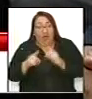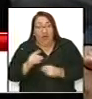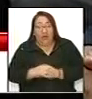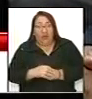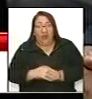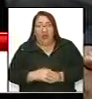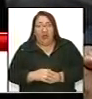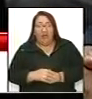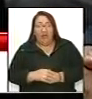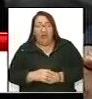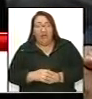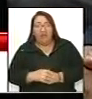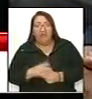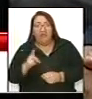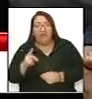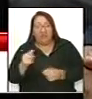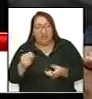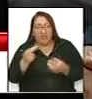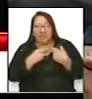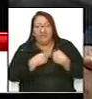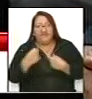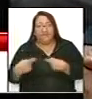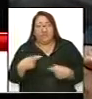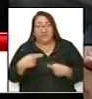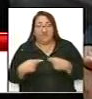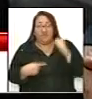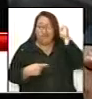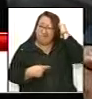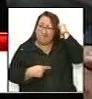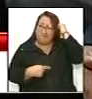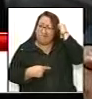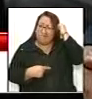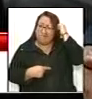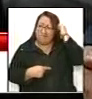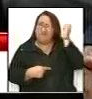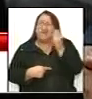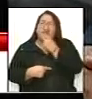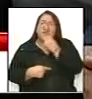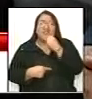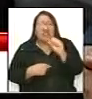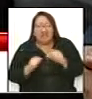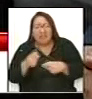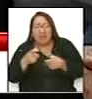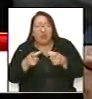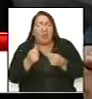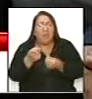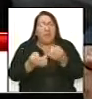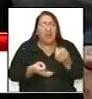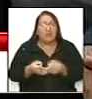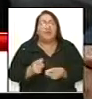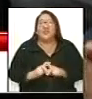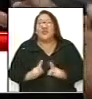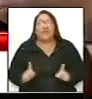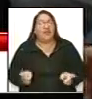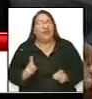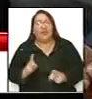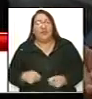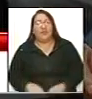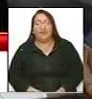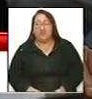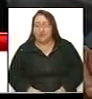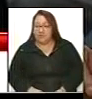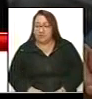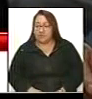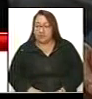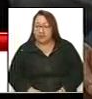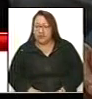¿no?, teóricos de la competencia, fundamentalistas, probablemente sí quieran entrar a regular precios, ¿no? No, pero Indecopi ha